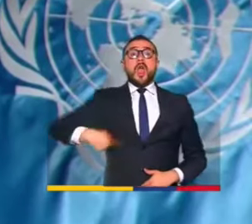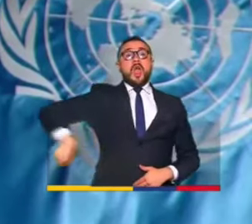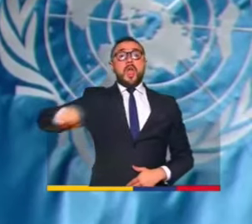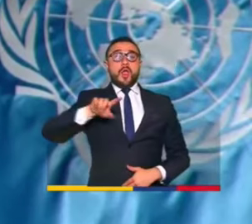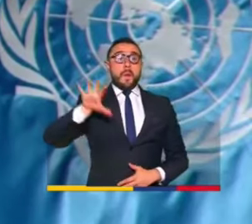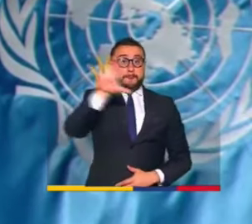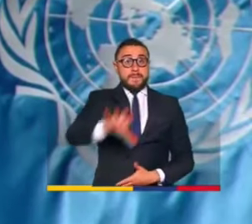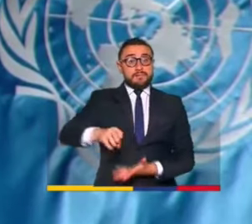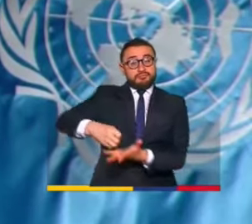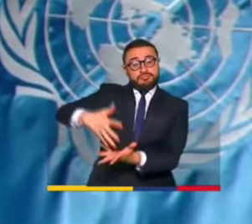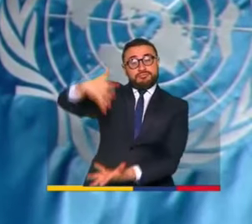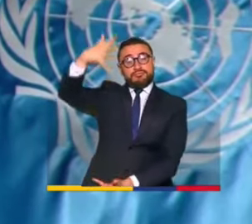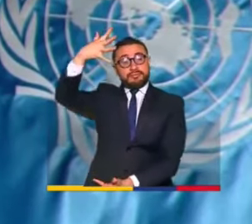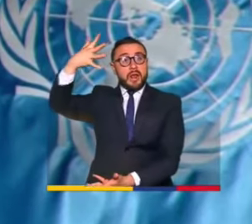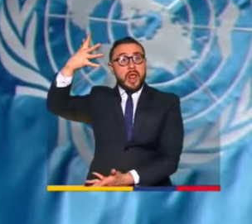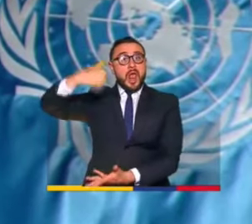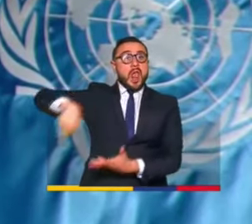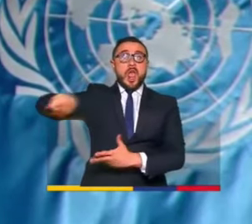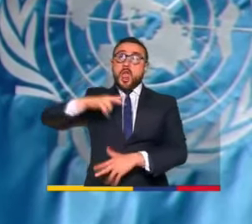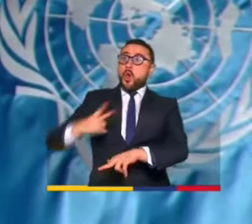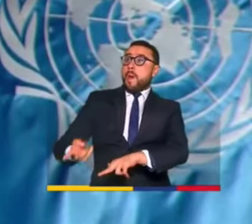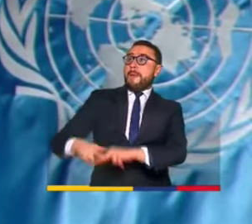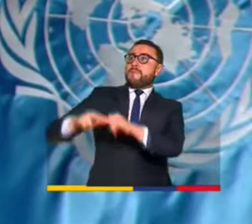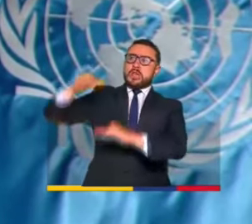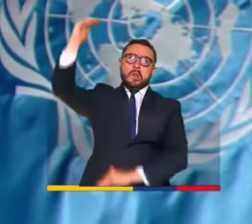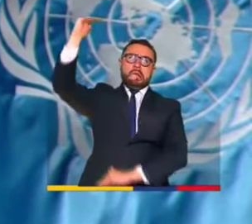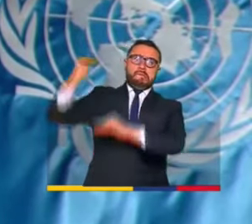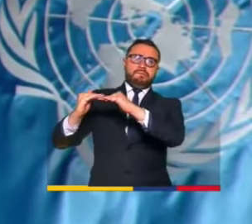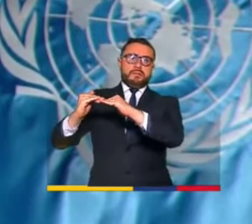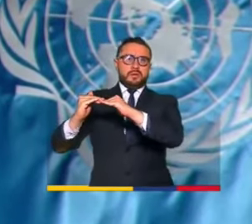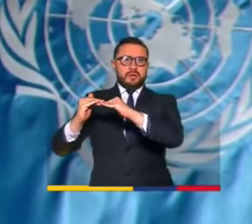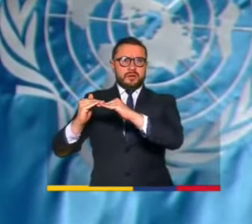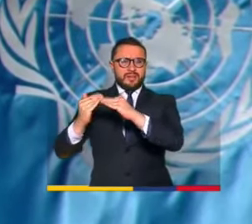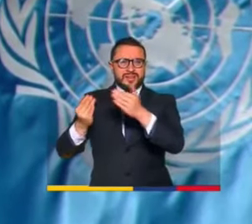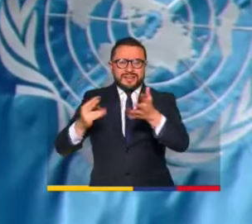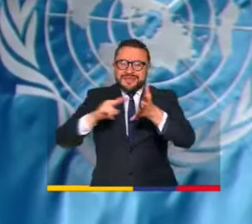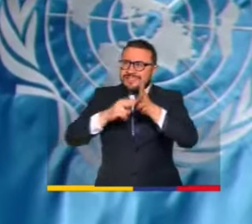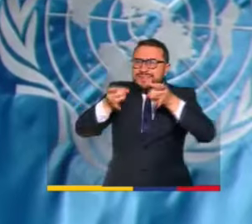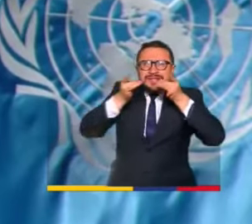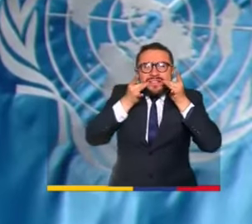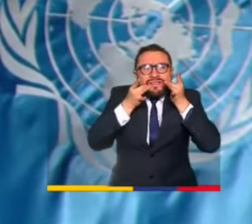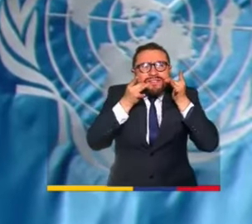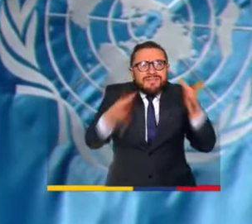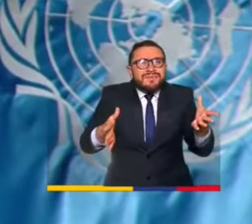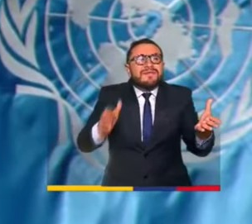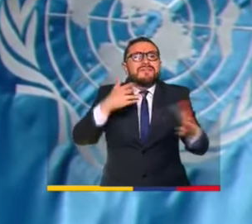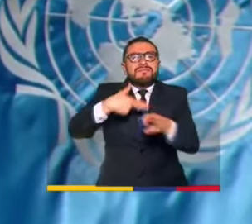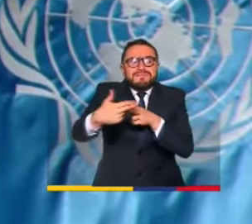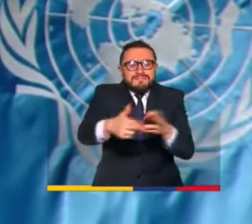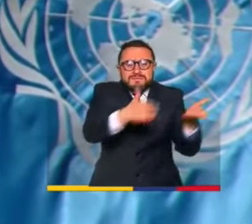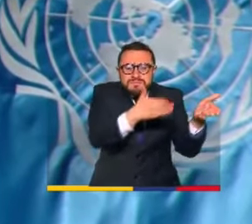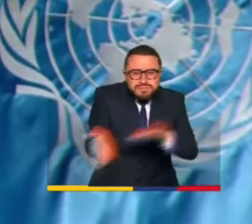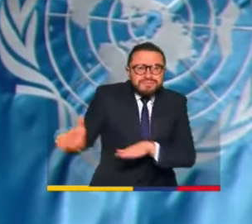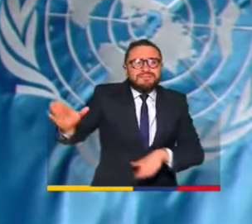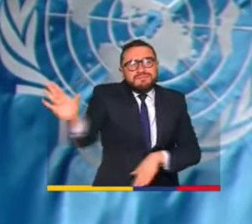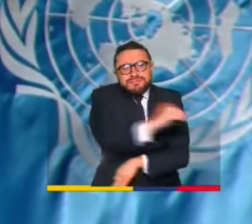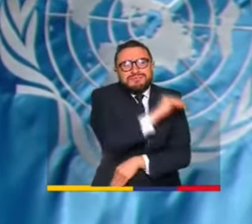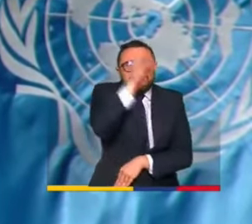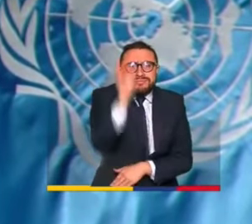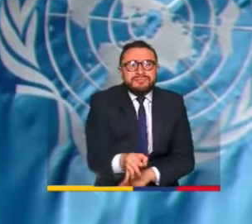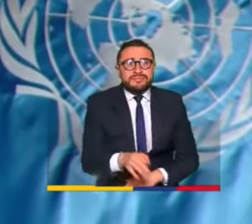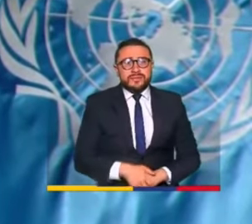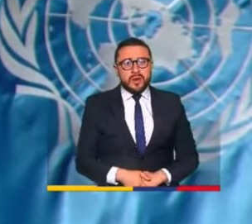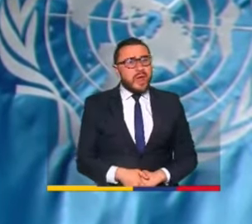planeta. Eso es un verdadero contrasentido moral y mortal. Es a los más